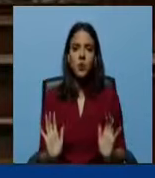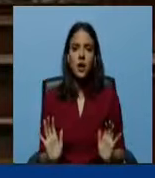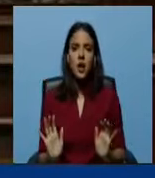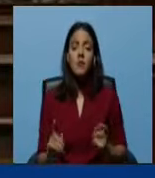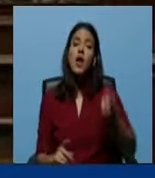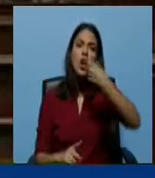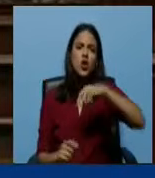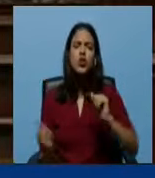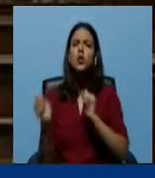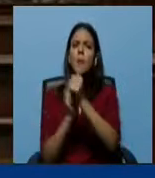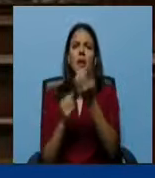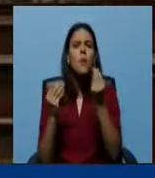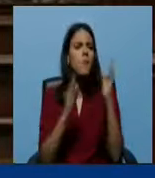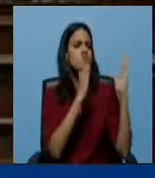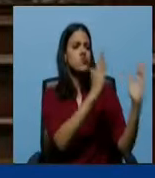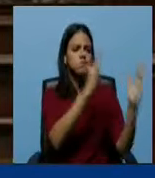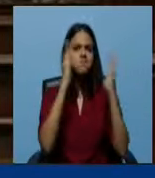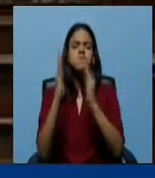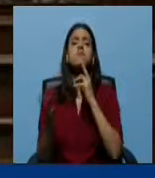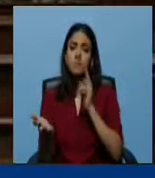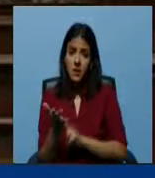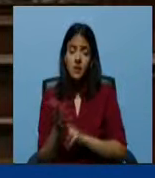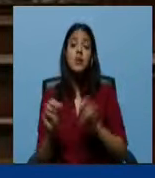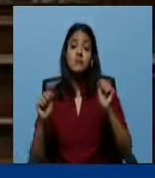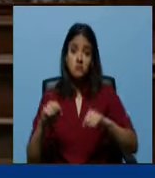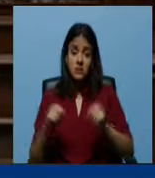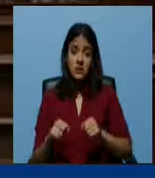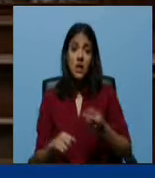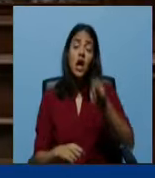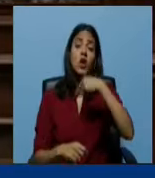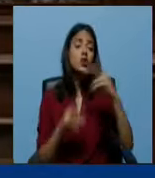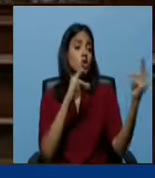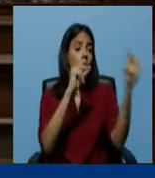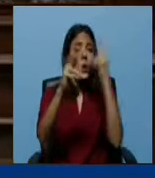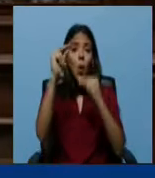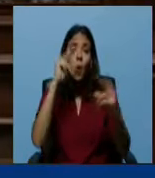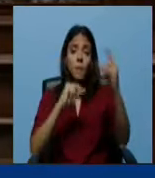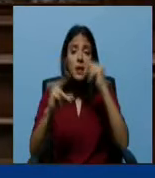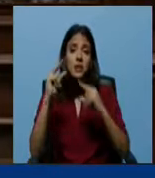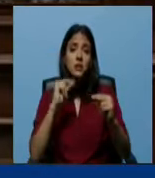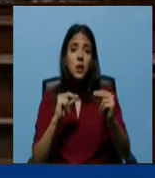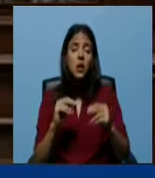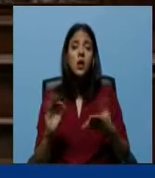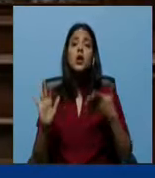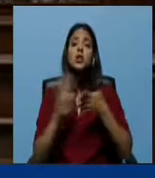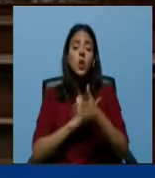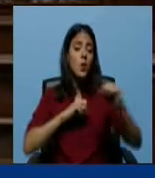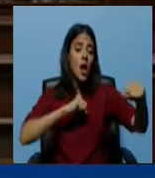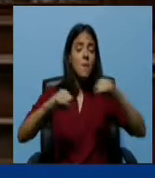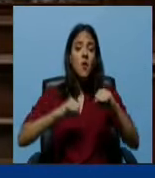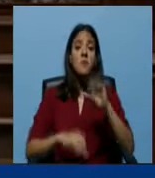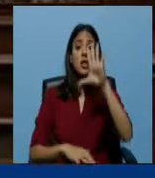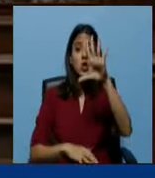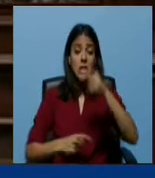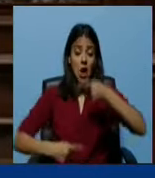Hemos pasado muchas etapas, como conversamos en la instalación del movimiento de la 5G.